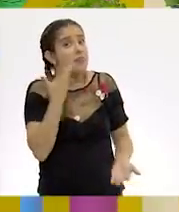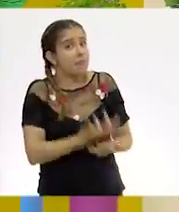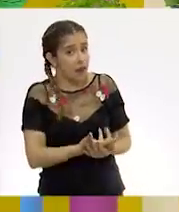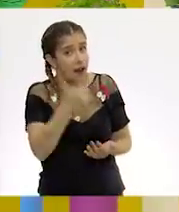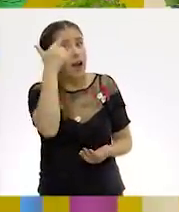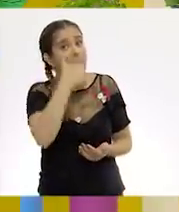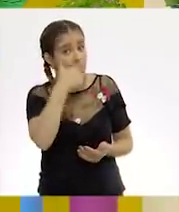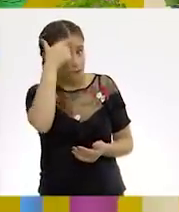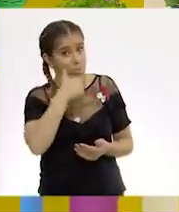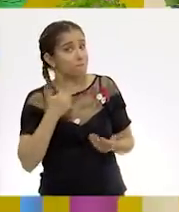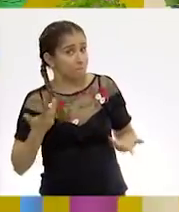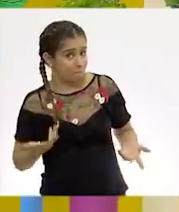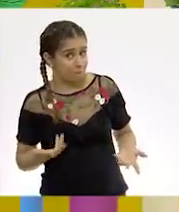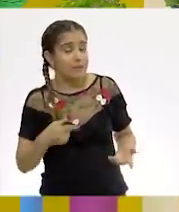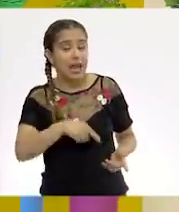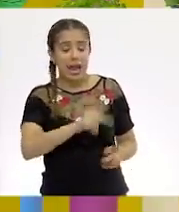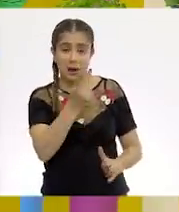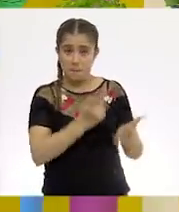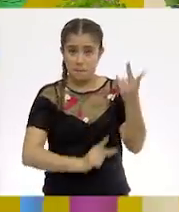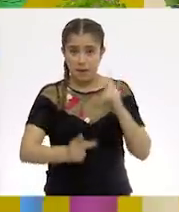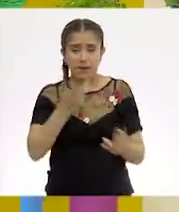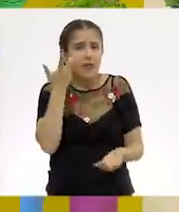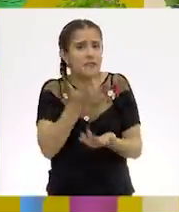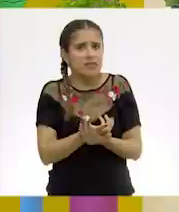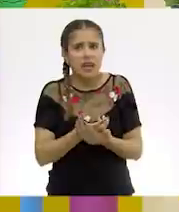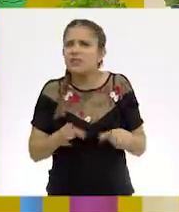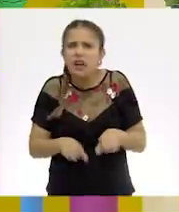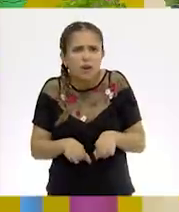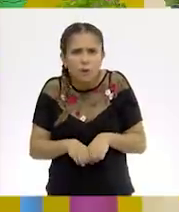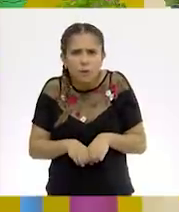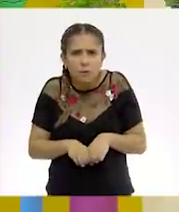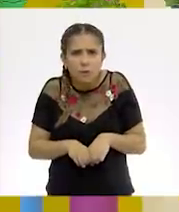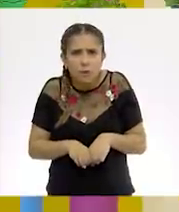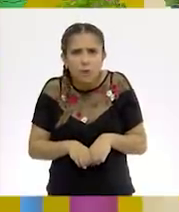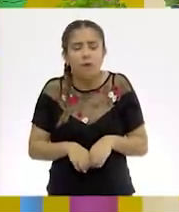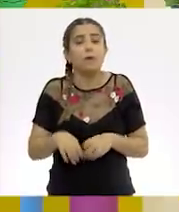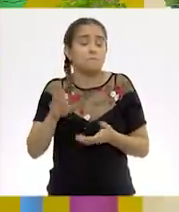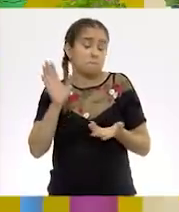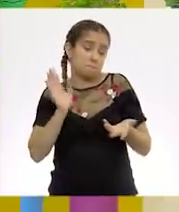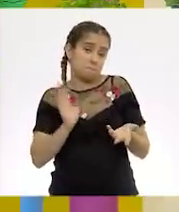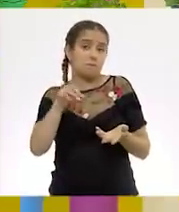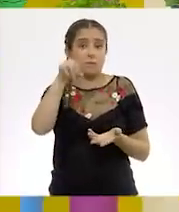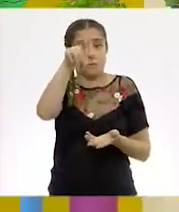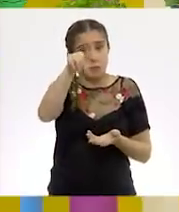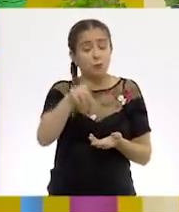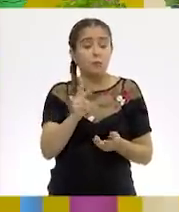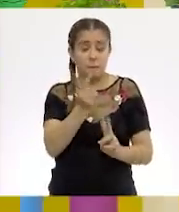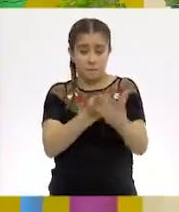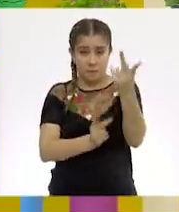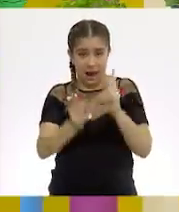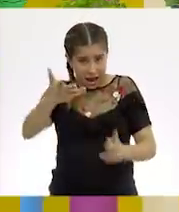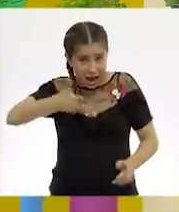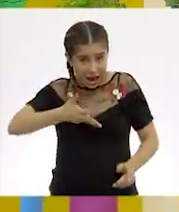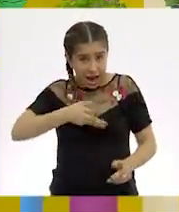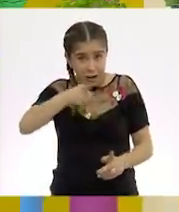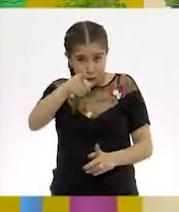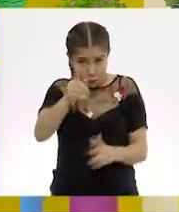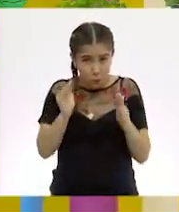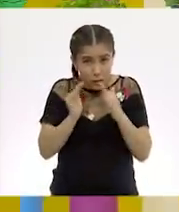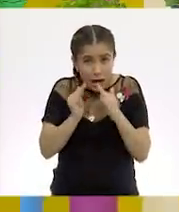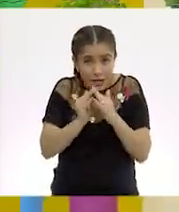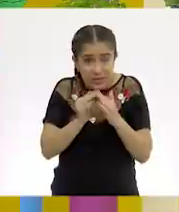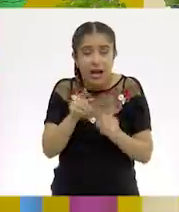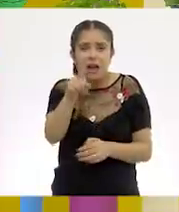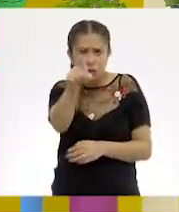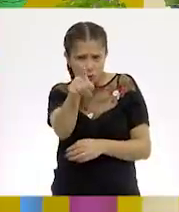plantas podemos observar cómo descansan. Ustedes en casa estoy seguro que si tienen una planta cerca y la